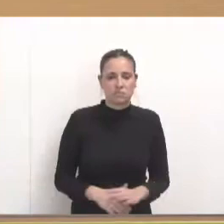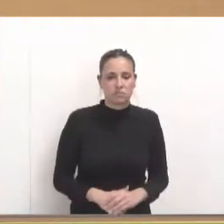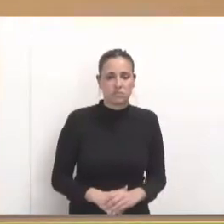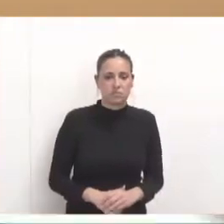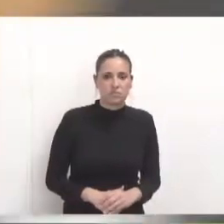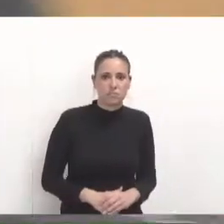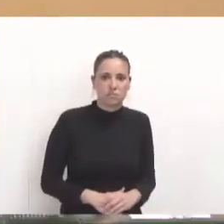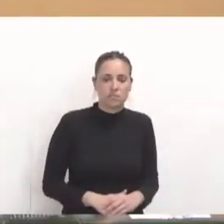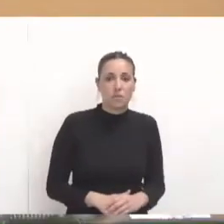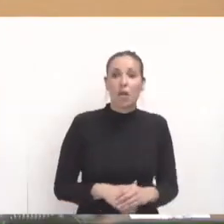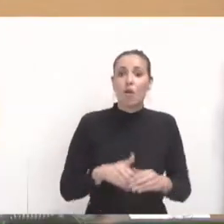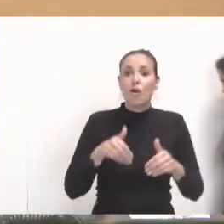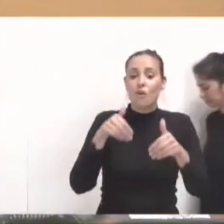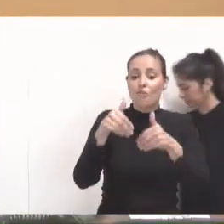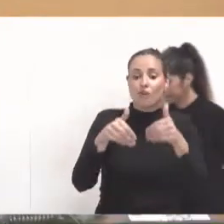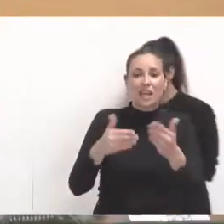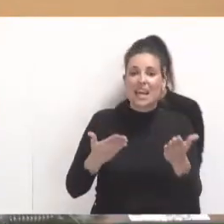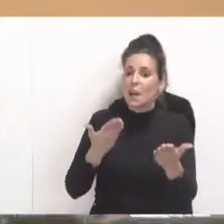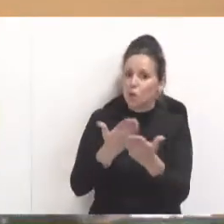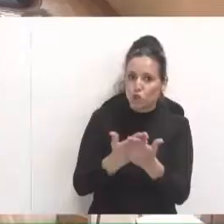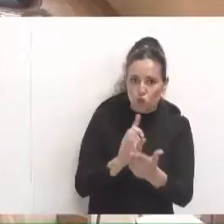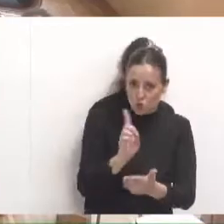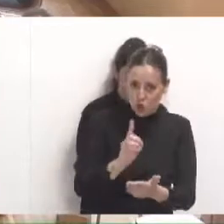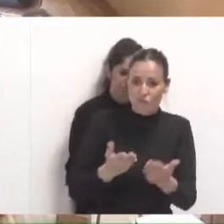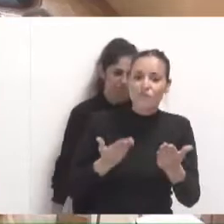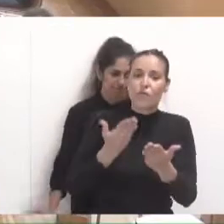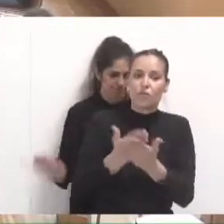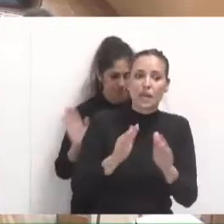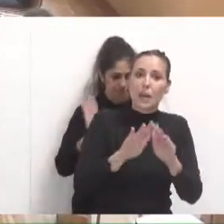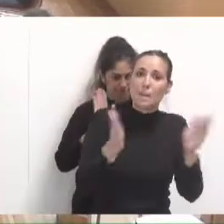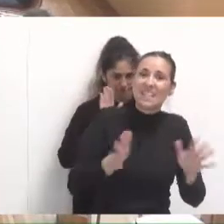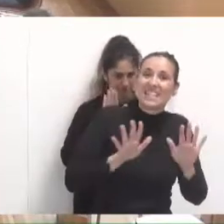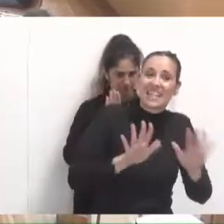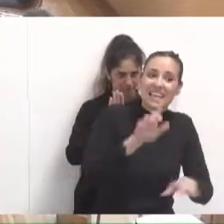No votar la moción, sino votar que se quede sobre la mesa. ¿De acuerdo?